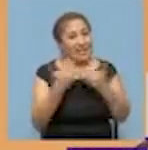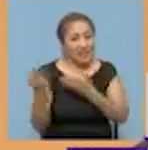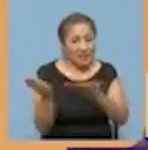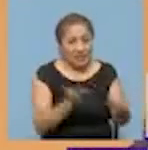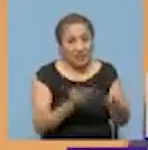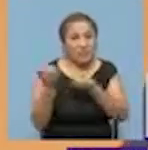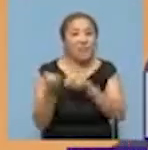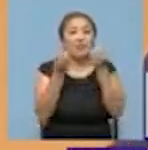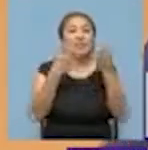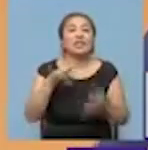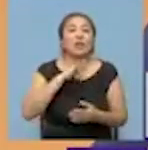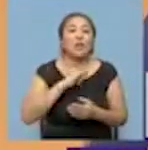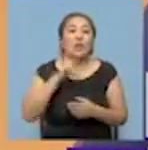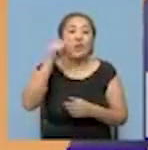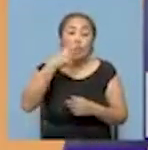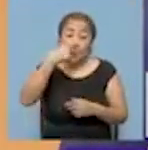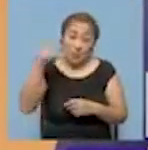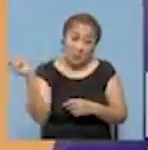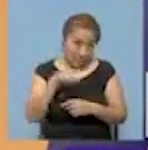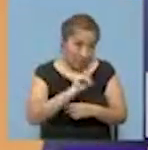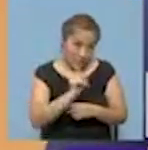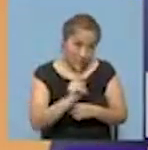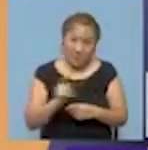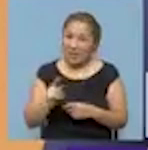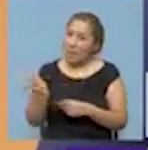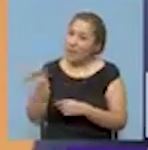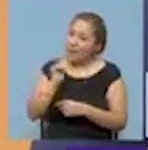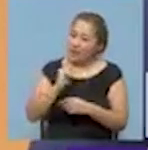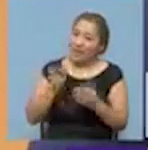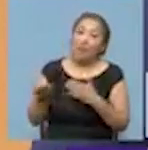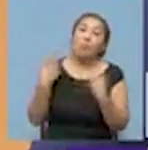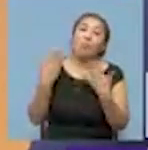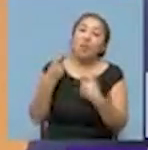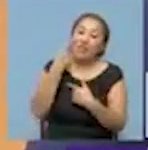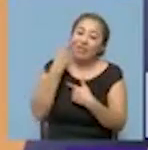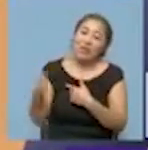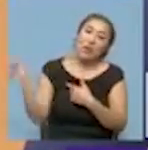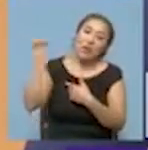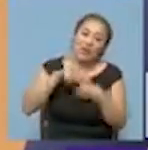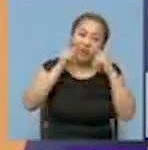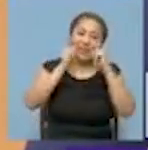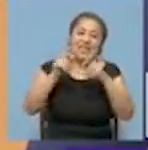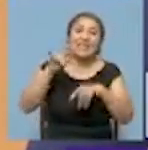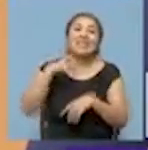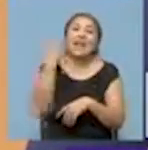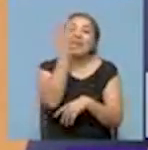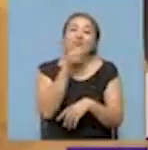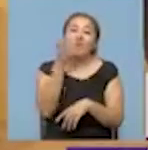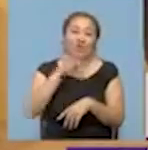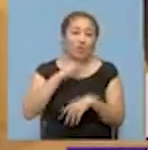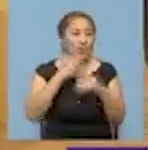tener la bienvenida a jujuy seguramente no va a ser la última vez para nada mientras tenga vida vender a visitar esta bella provincia